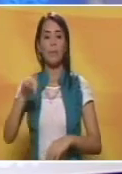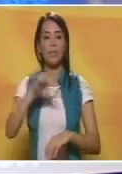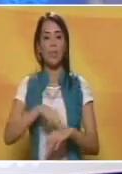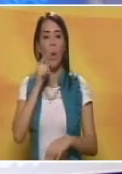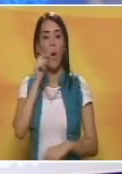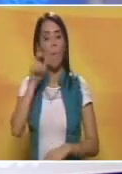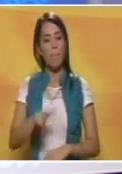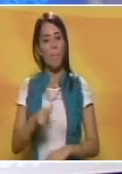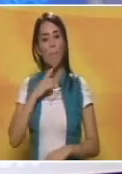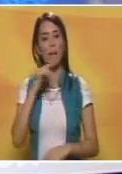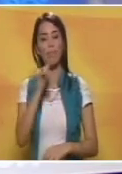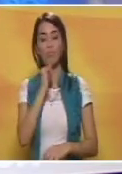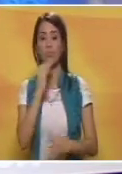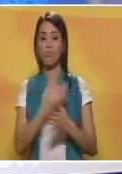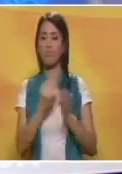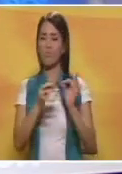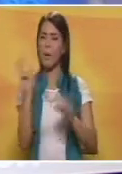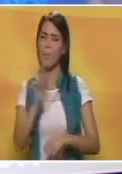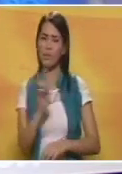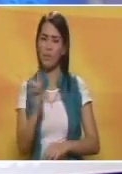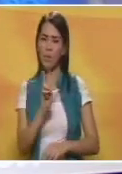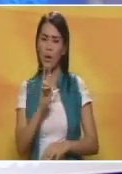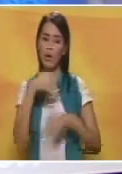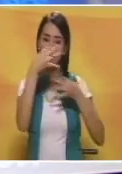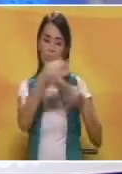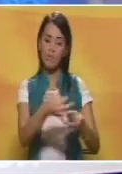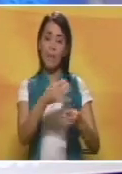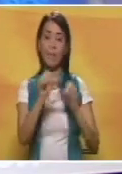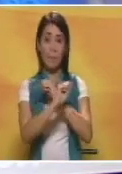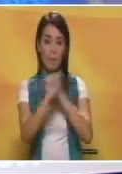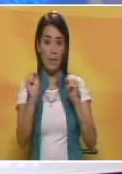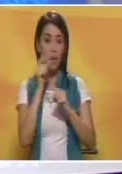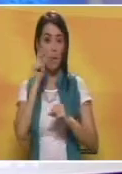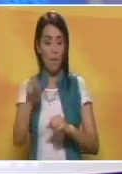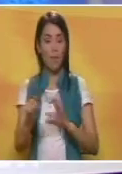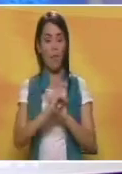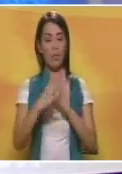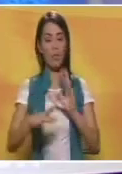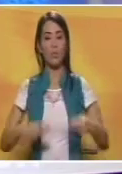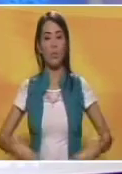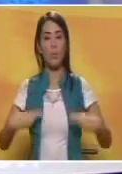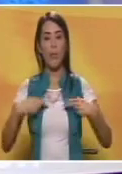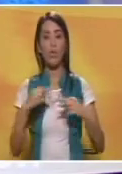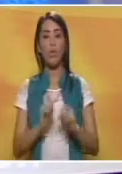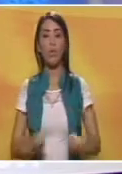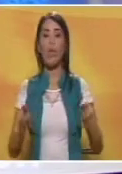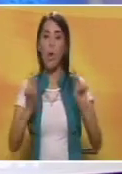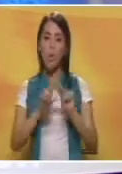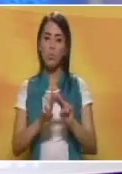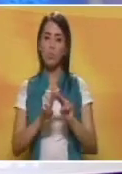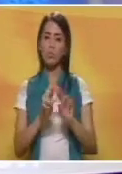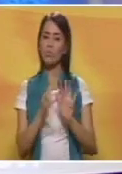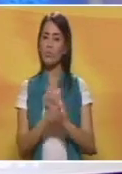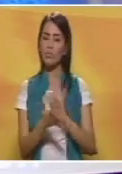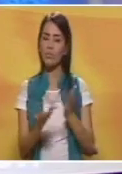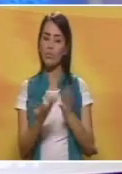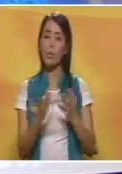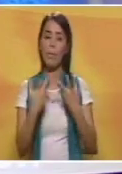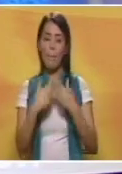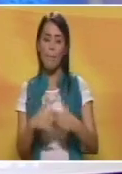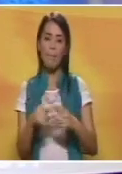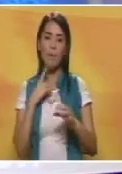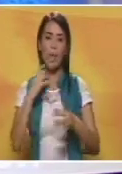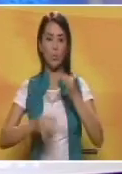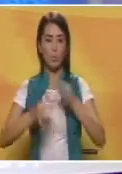considera que el informe sobre venezuela que presentó esta mañana el alto comisionado de los derechos humanos de la onu supone un impulso para la administración de justicia